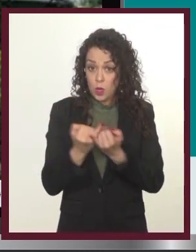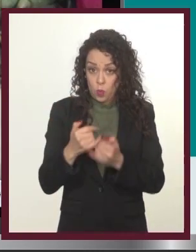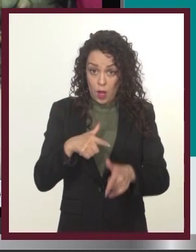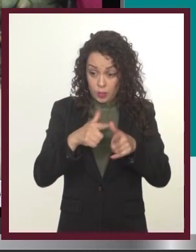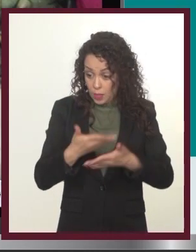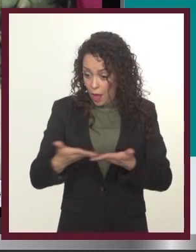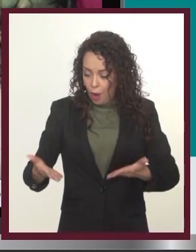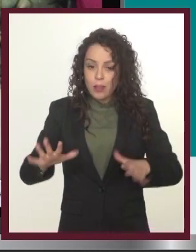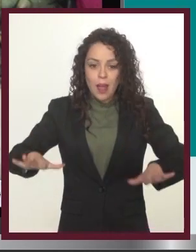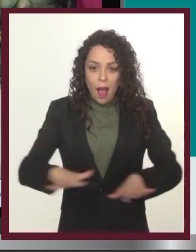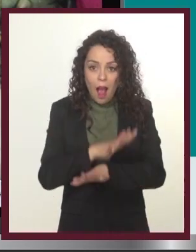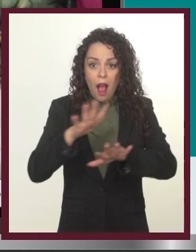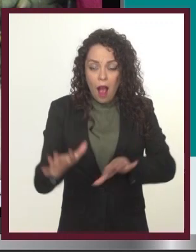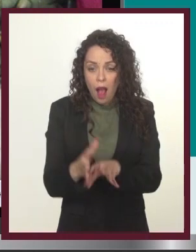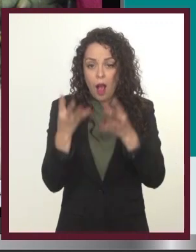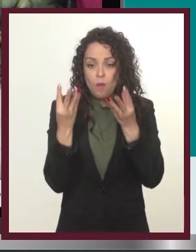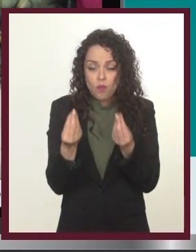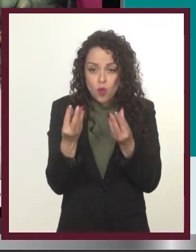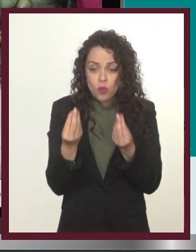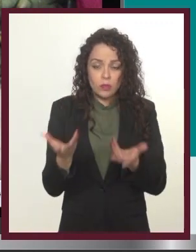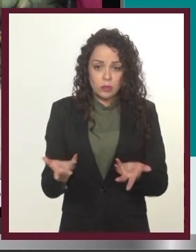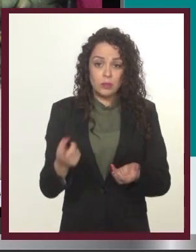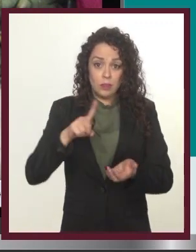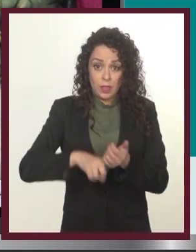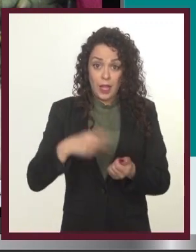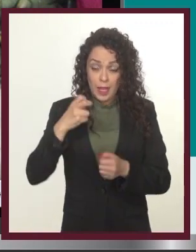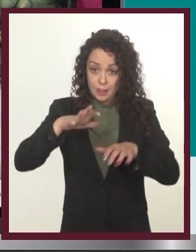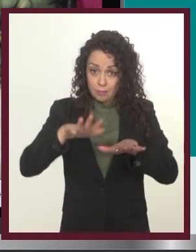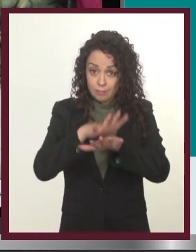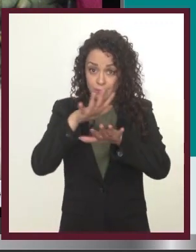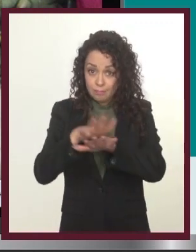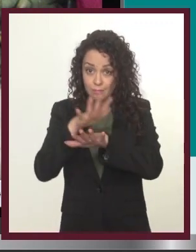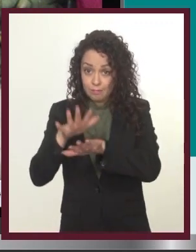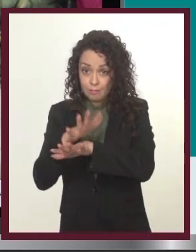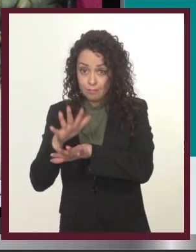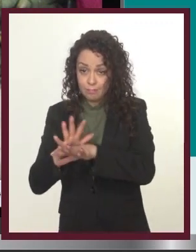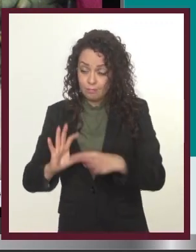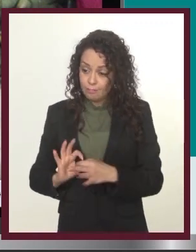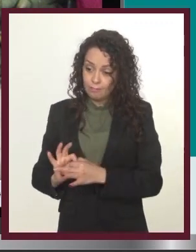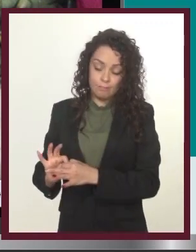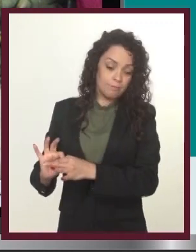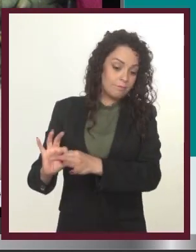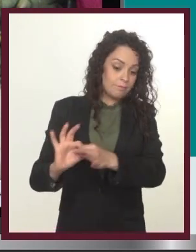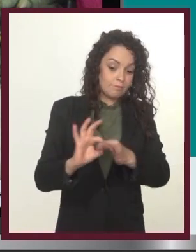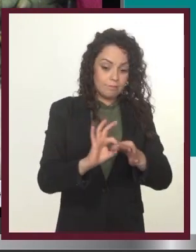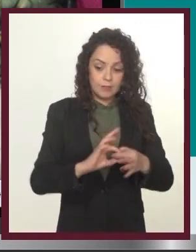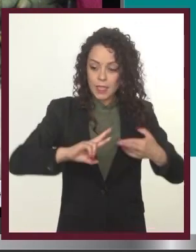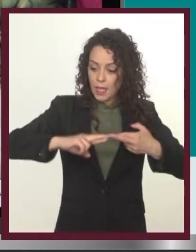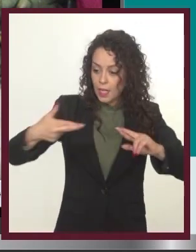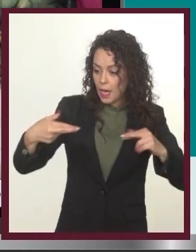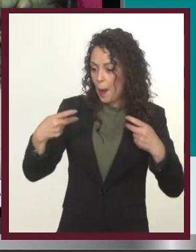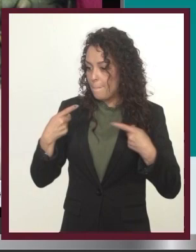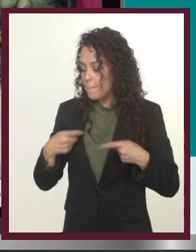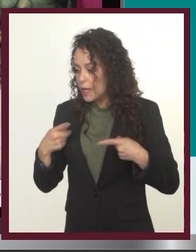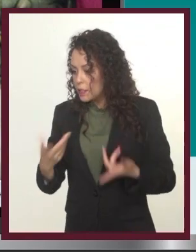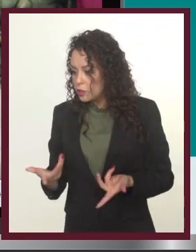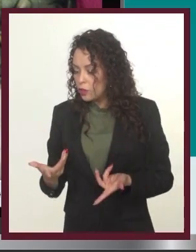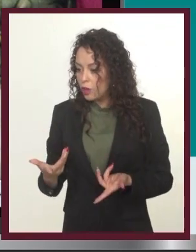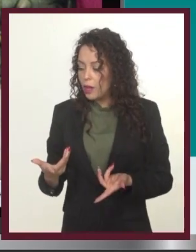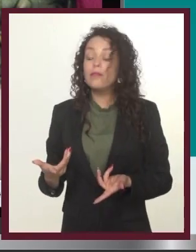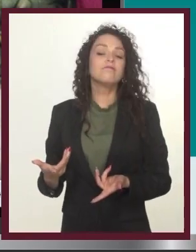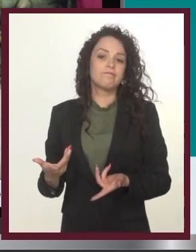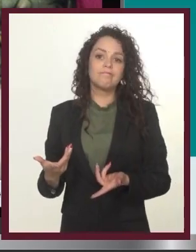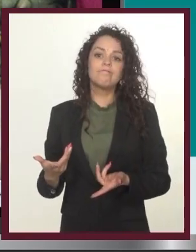mucho, ¿sí me explico? Se ha modificado. Y al modificar tú esas relaciones entre las personas y entre